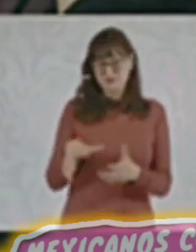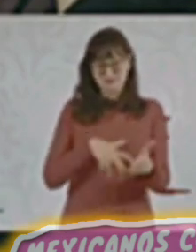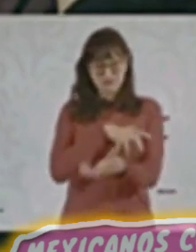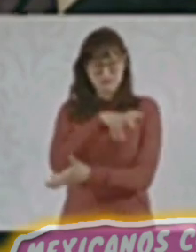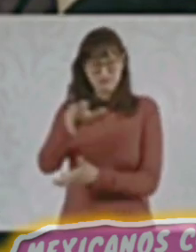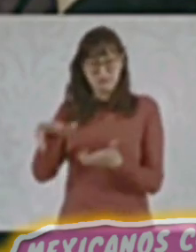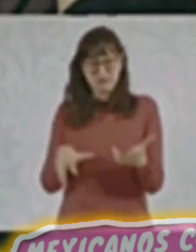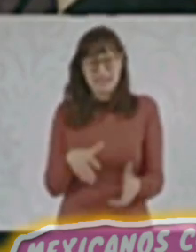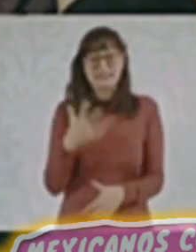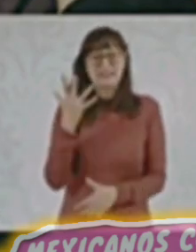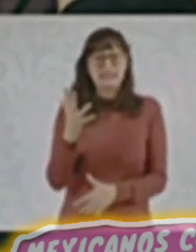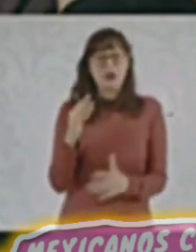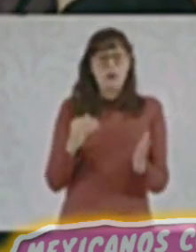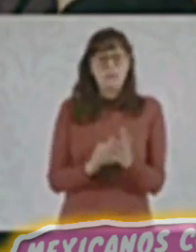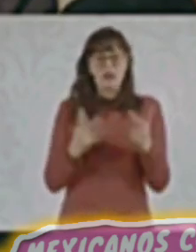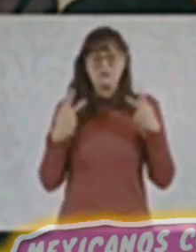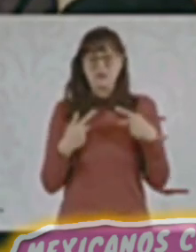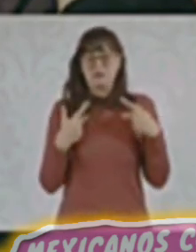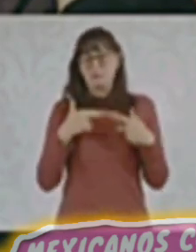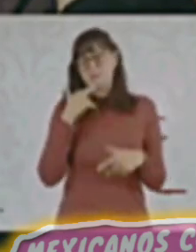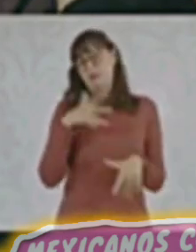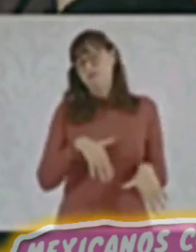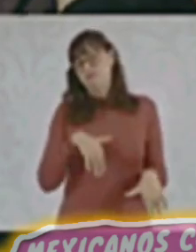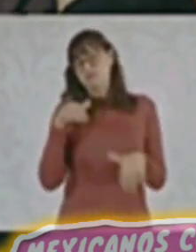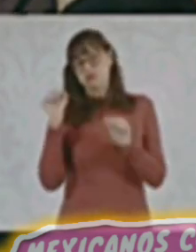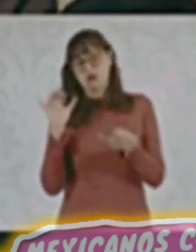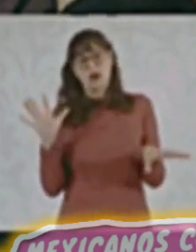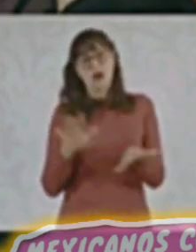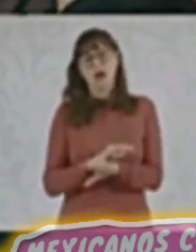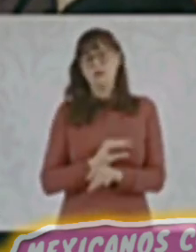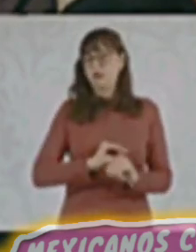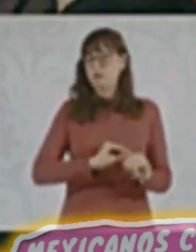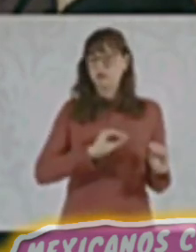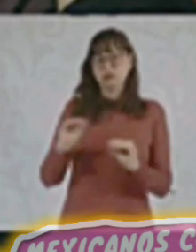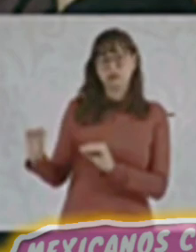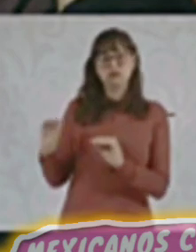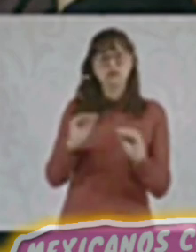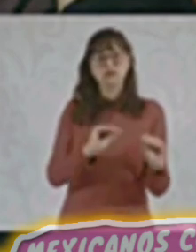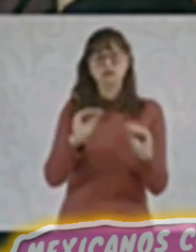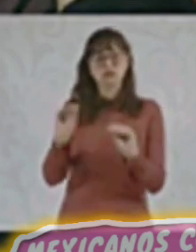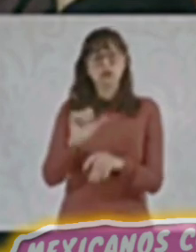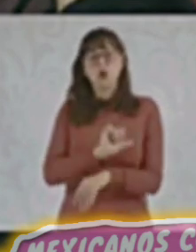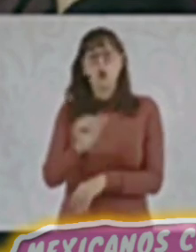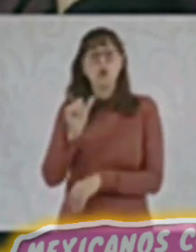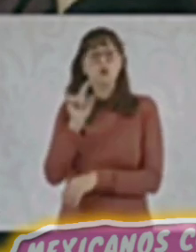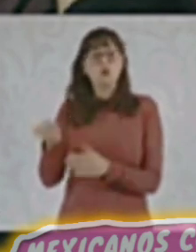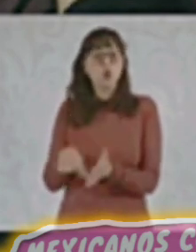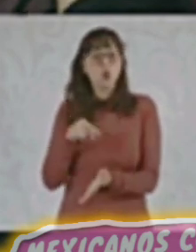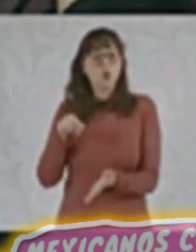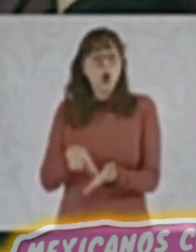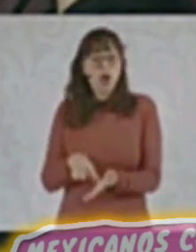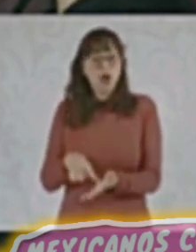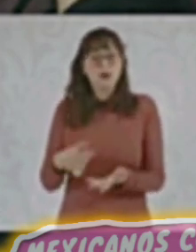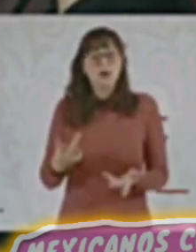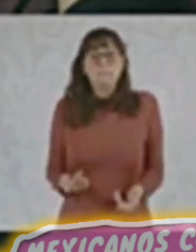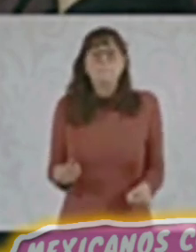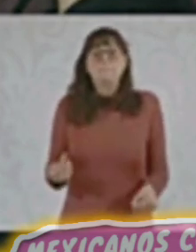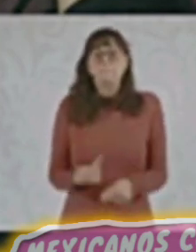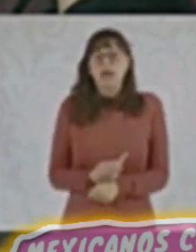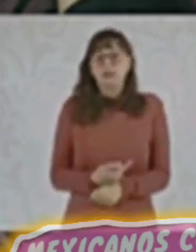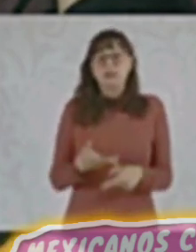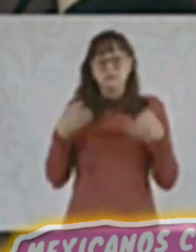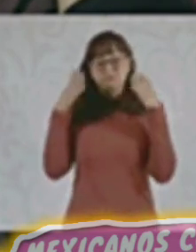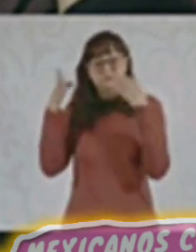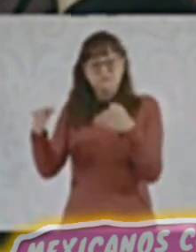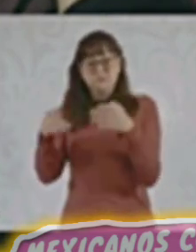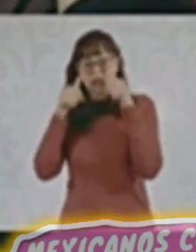habitantes hacia otros puntos por la violencia que se vive en la entidad, específicamente en esta zona de Michoacán. ¿Qué se está haciendo? Está